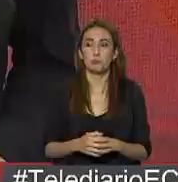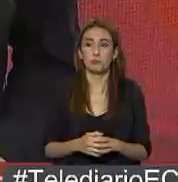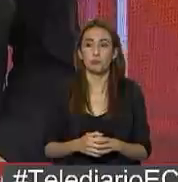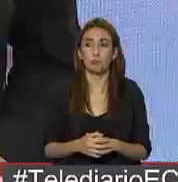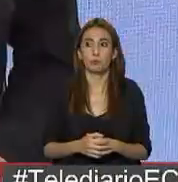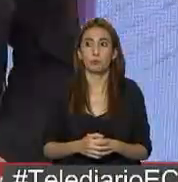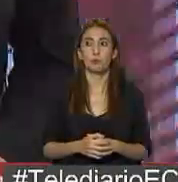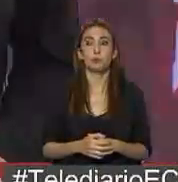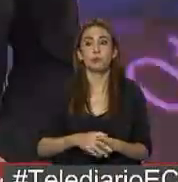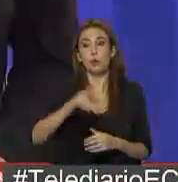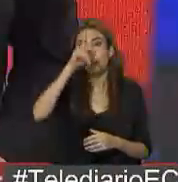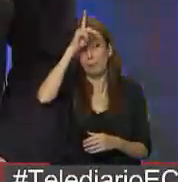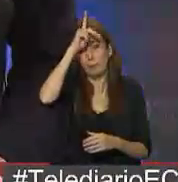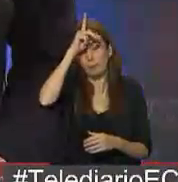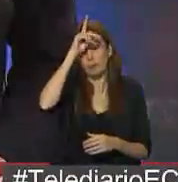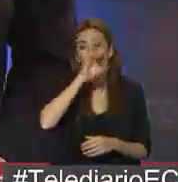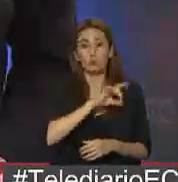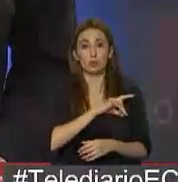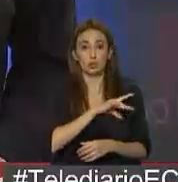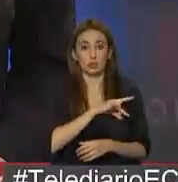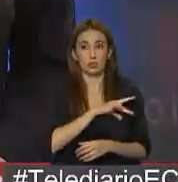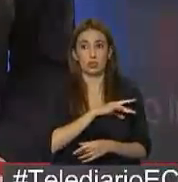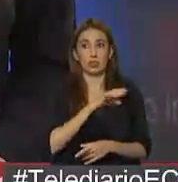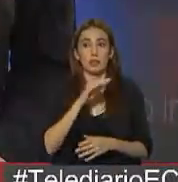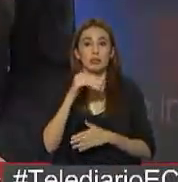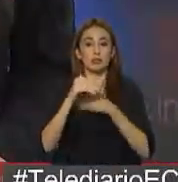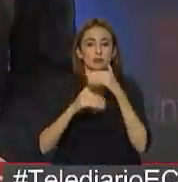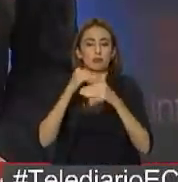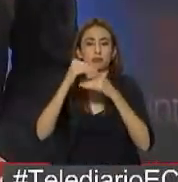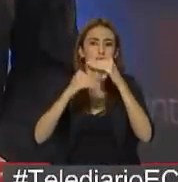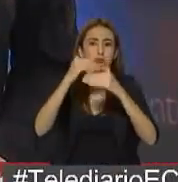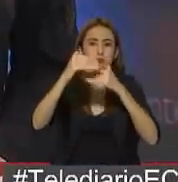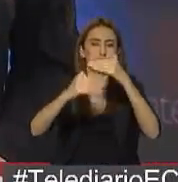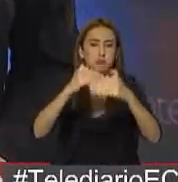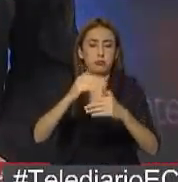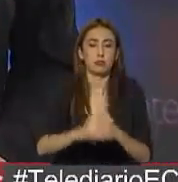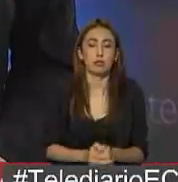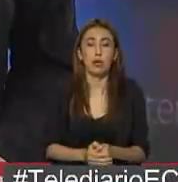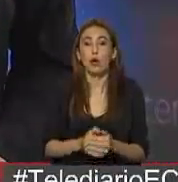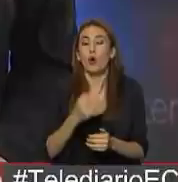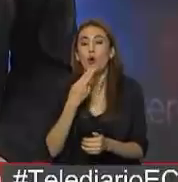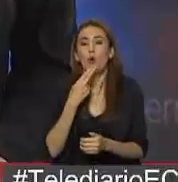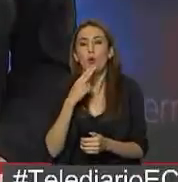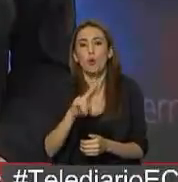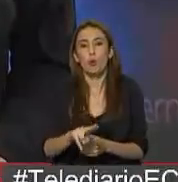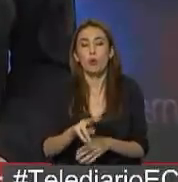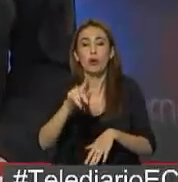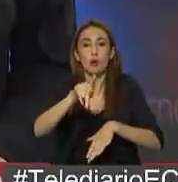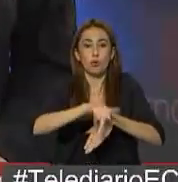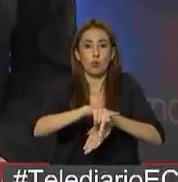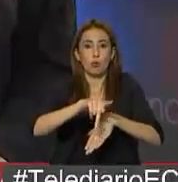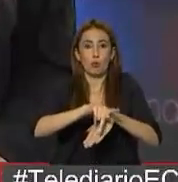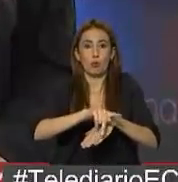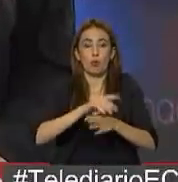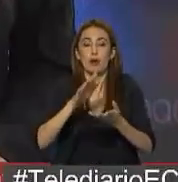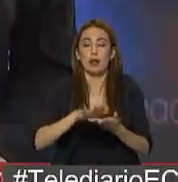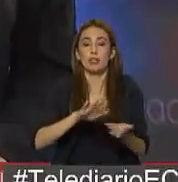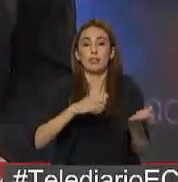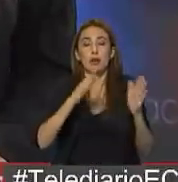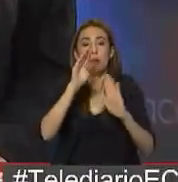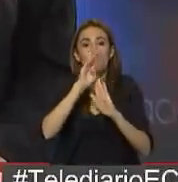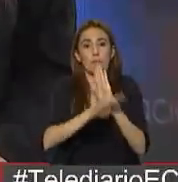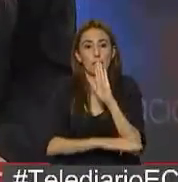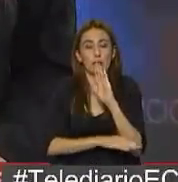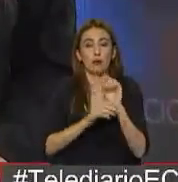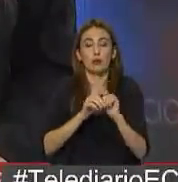en países como Perú y Chile la pandemia del coronavirus avanza con fuerza, en otros como Uruguay y Paraguay los nuevos contagios son casi nulos. No